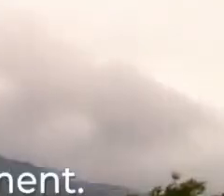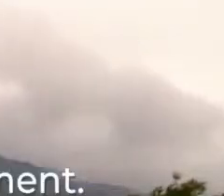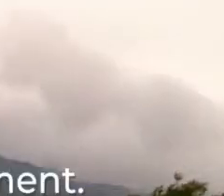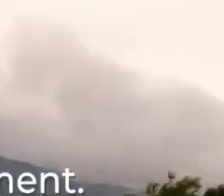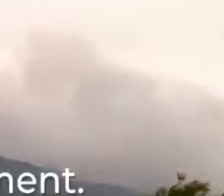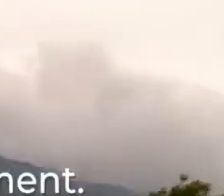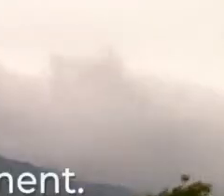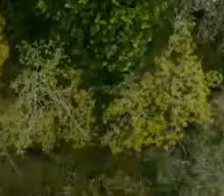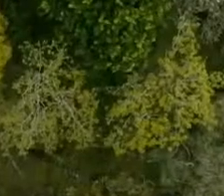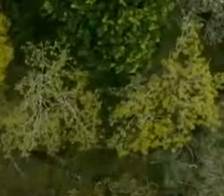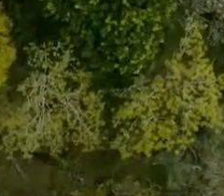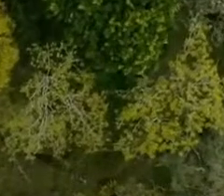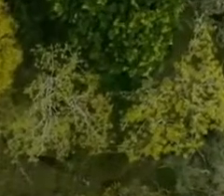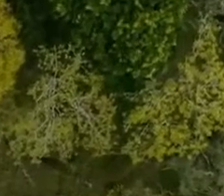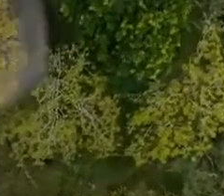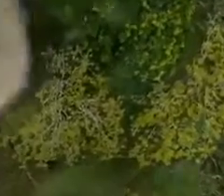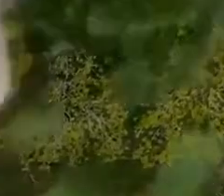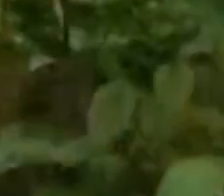medio ambiente.